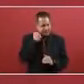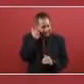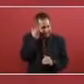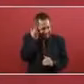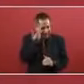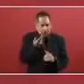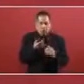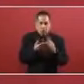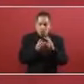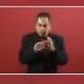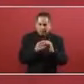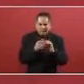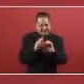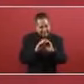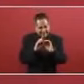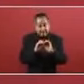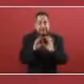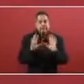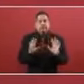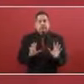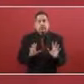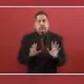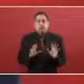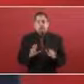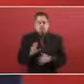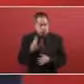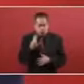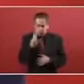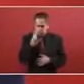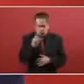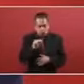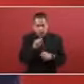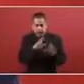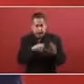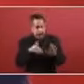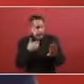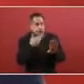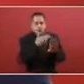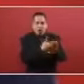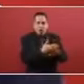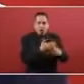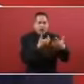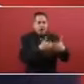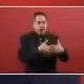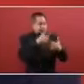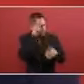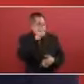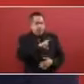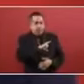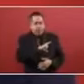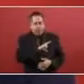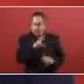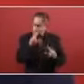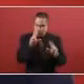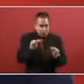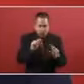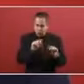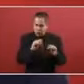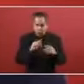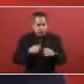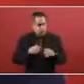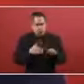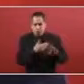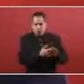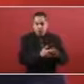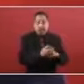volver a dejar en claro que no estamos en contra del sector privado,